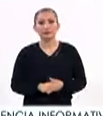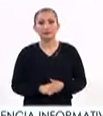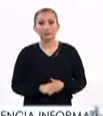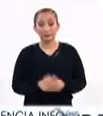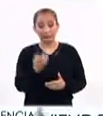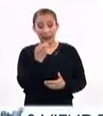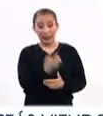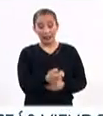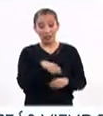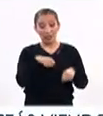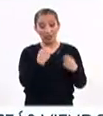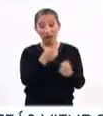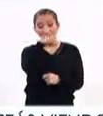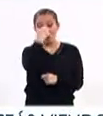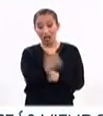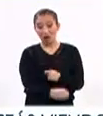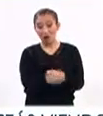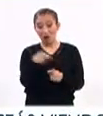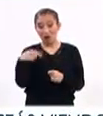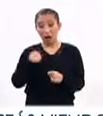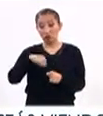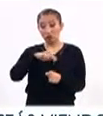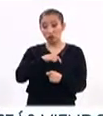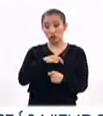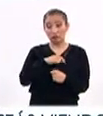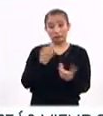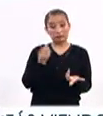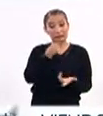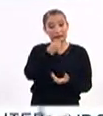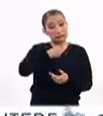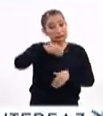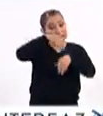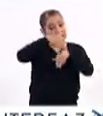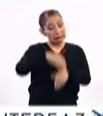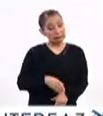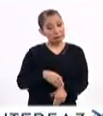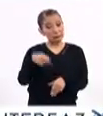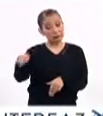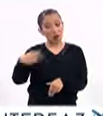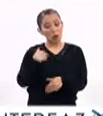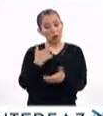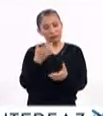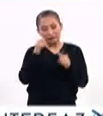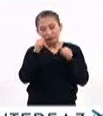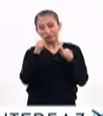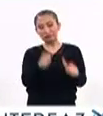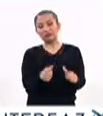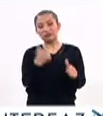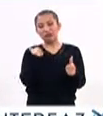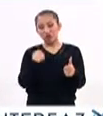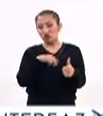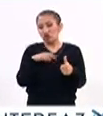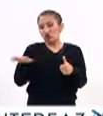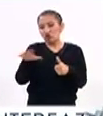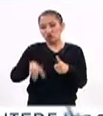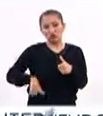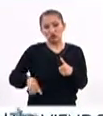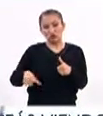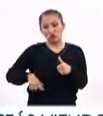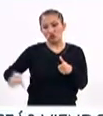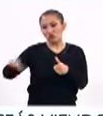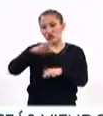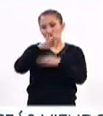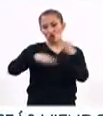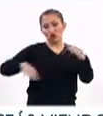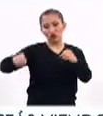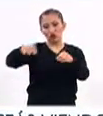esta obligatoriedad nos obliga precisamente a recuperar el sentido del papel del Estado